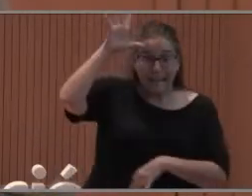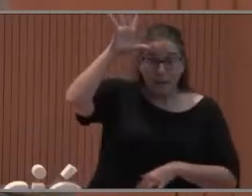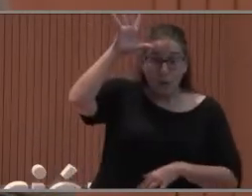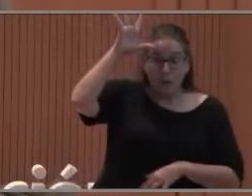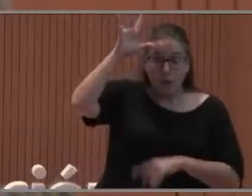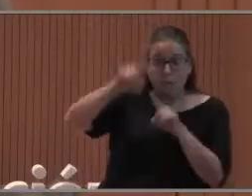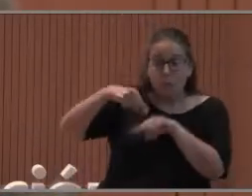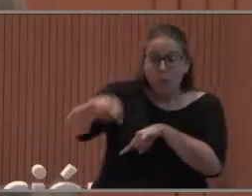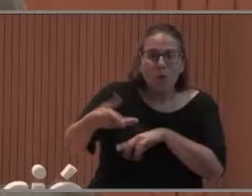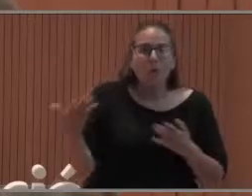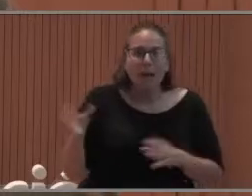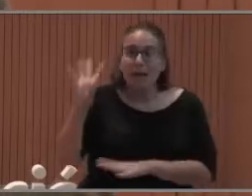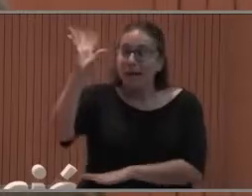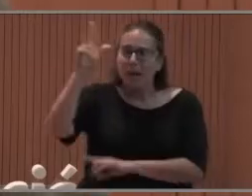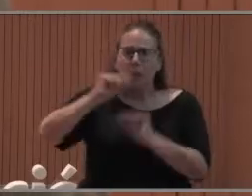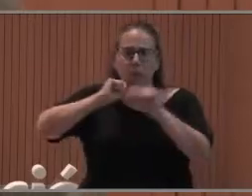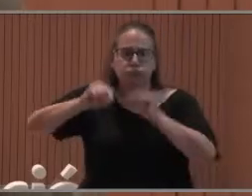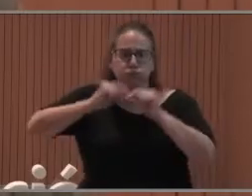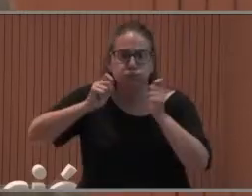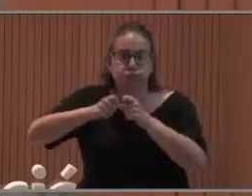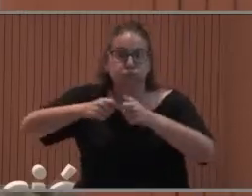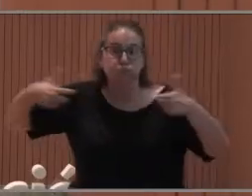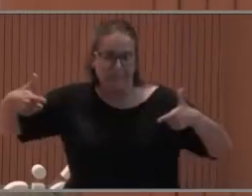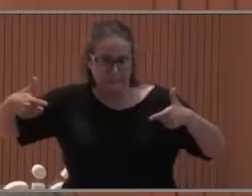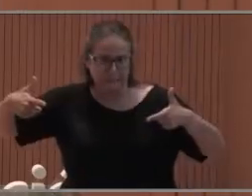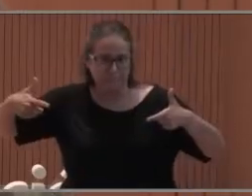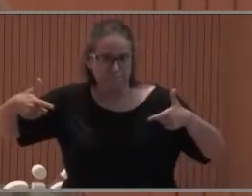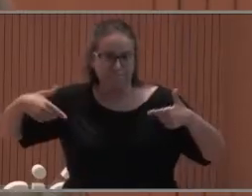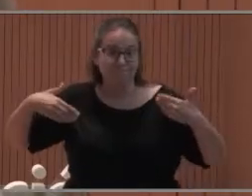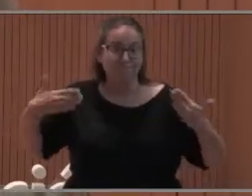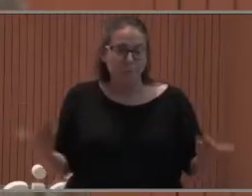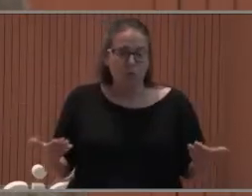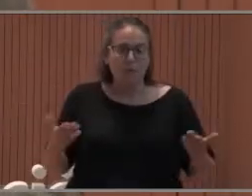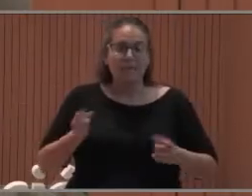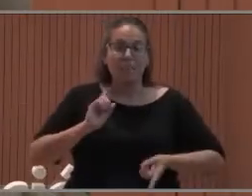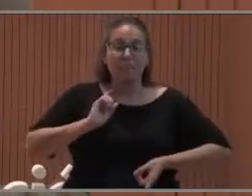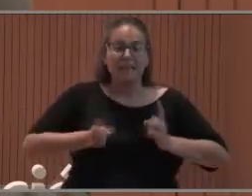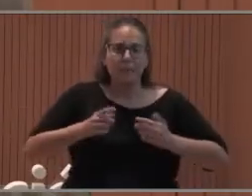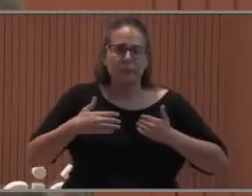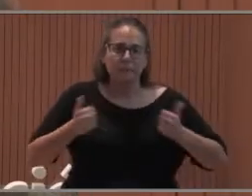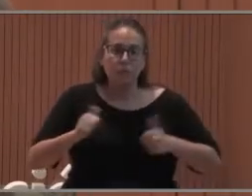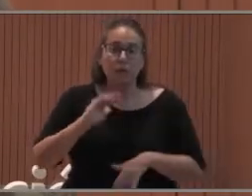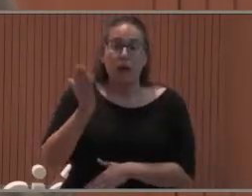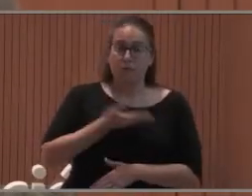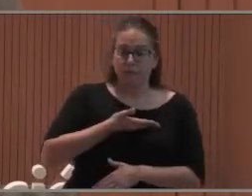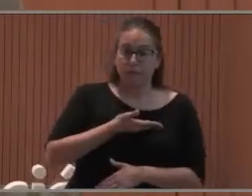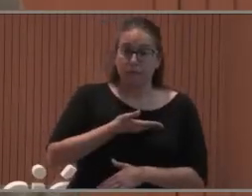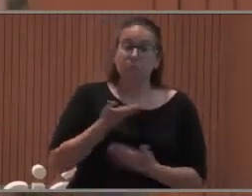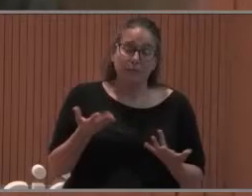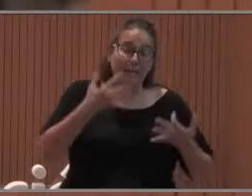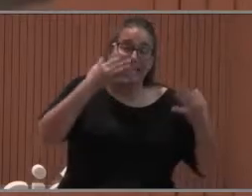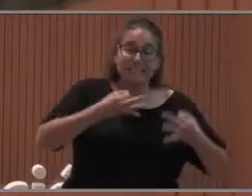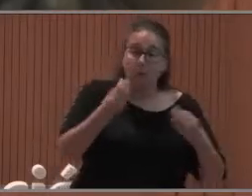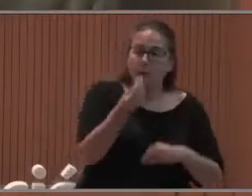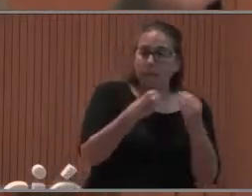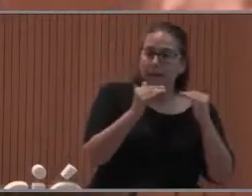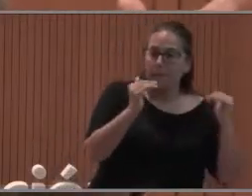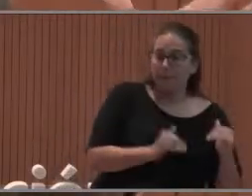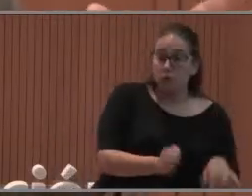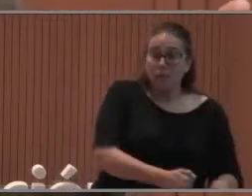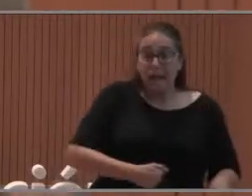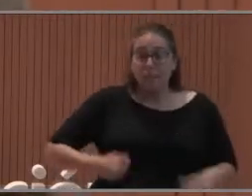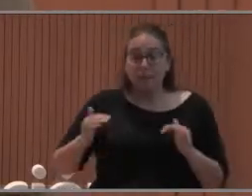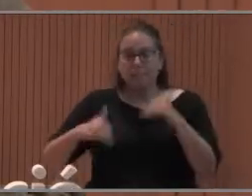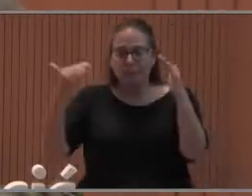mayor contaminación atmosférica, de tal manera que modifican los determinantes de salud. Menos seguridad alimentaria, más hambre. Hablamos a nivel